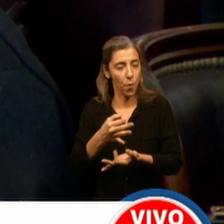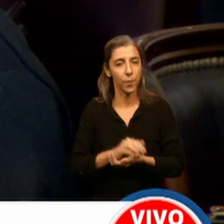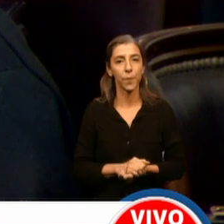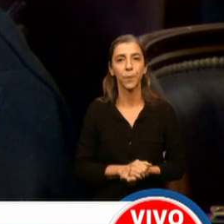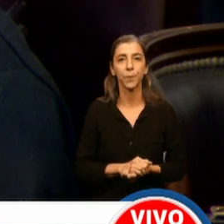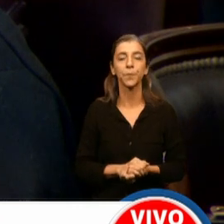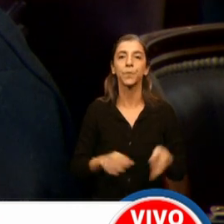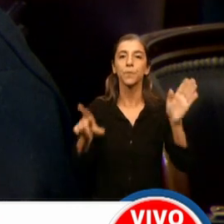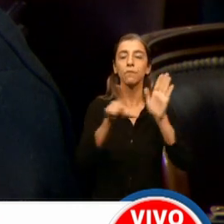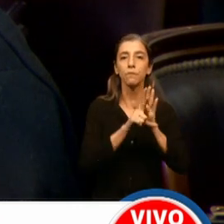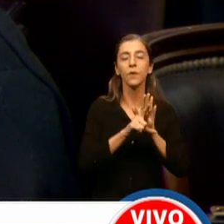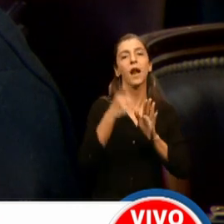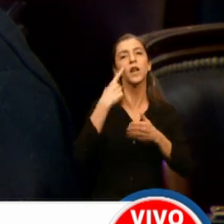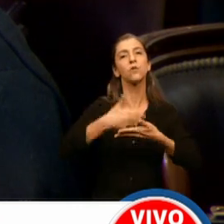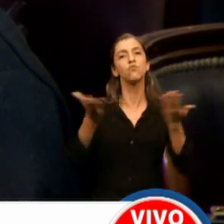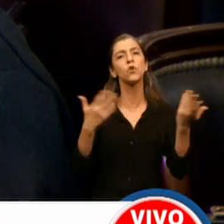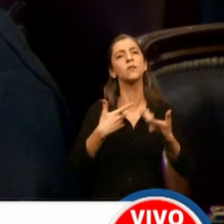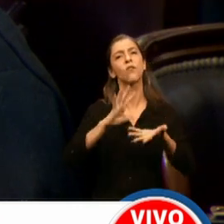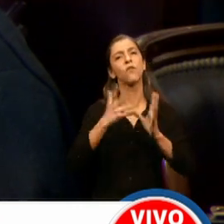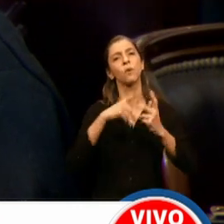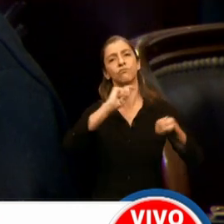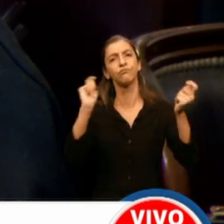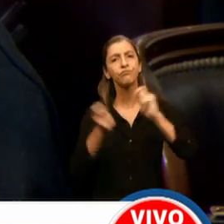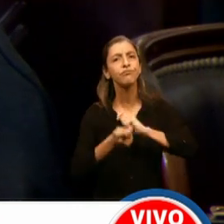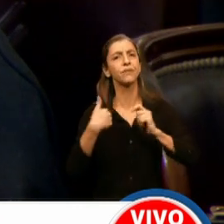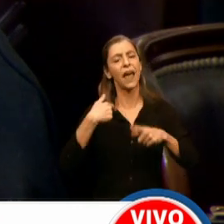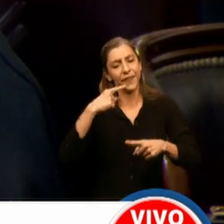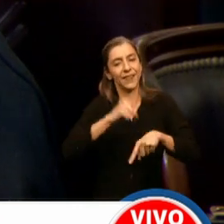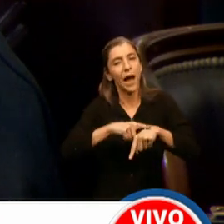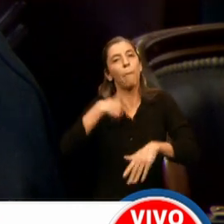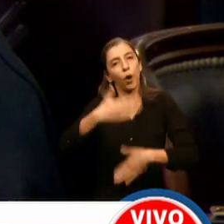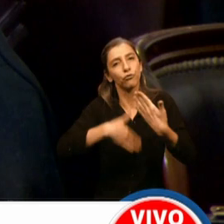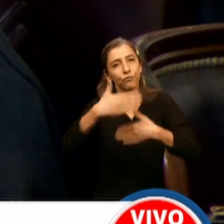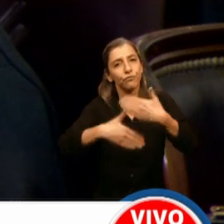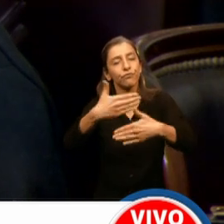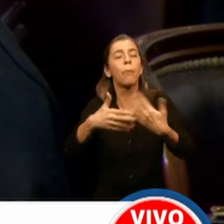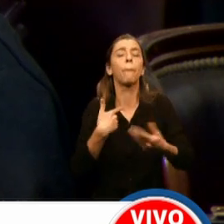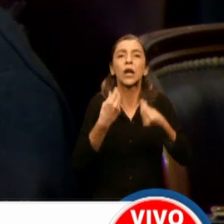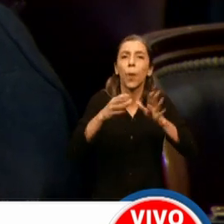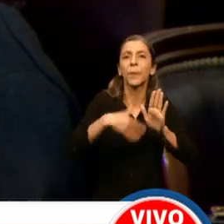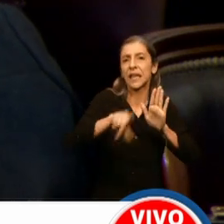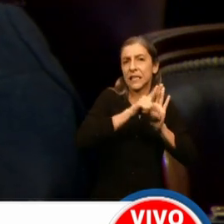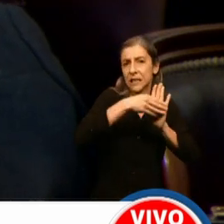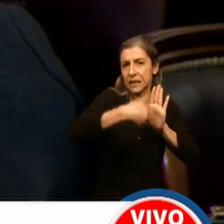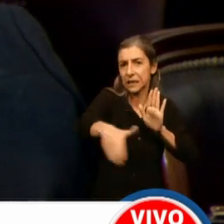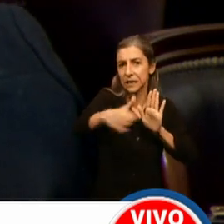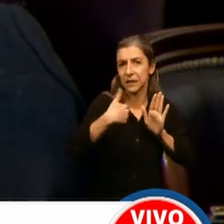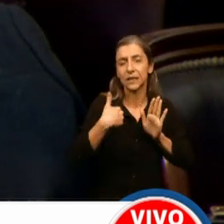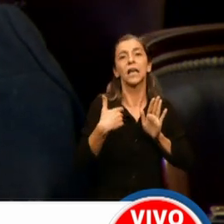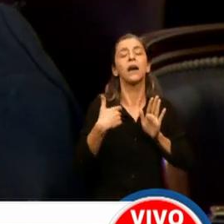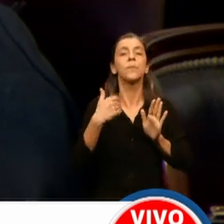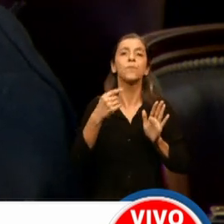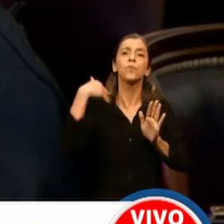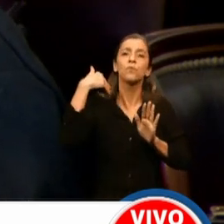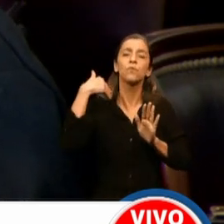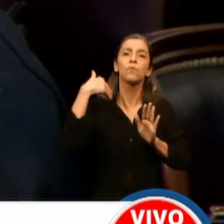la ley supone una transición gradual entre el régimen actual y la adecuación a los principios de esta ley deja claro que en ningún caso se